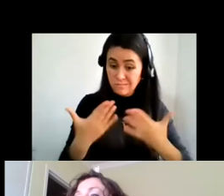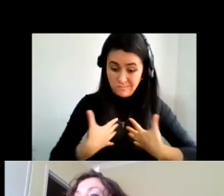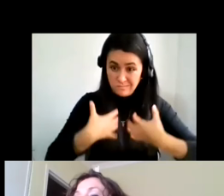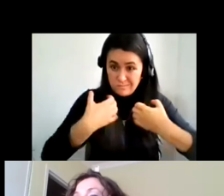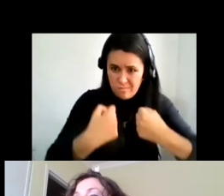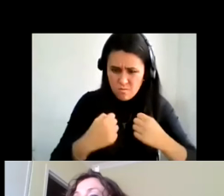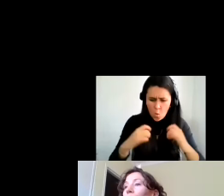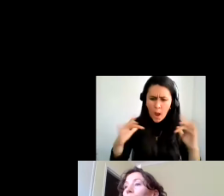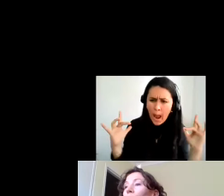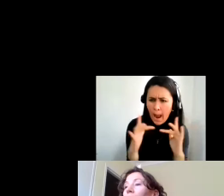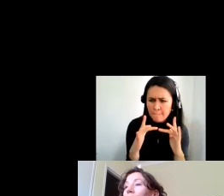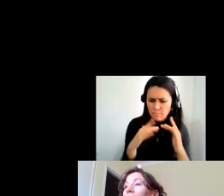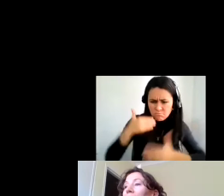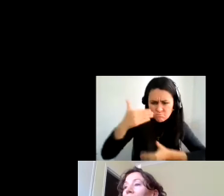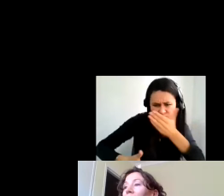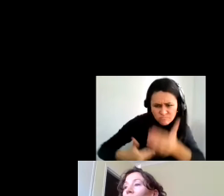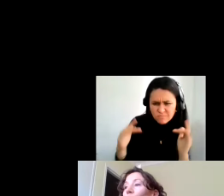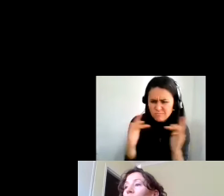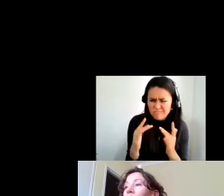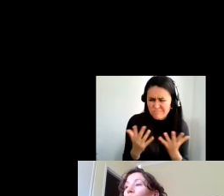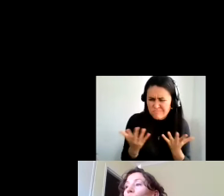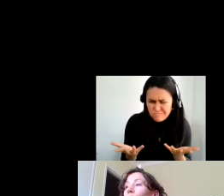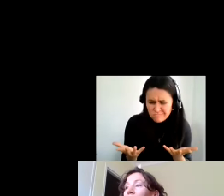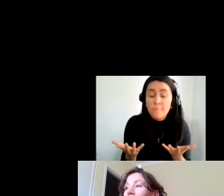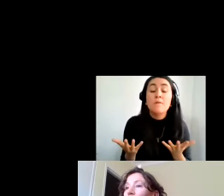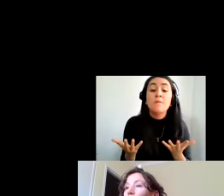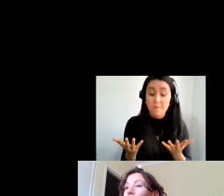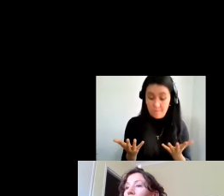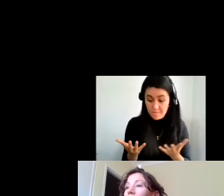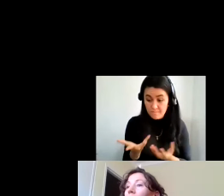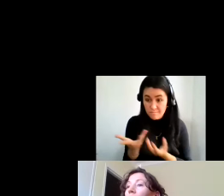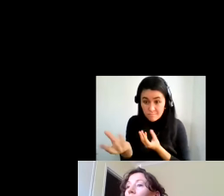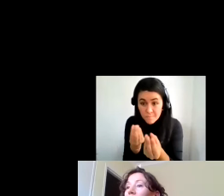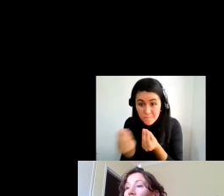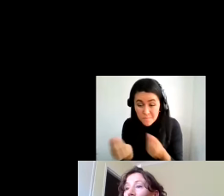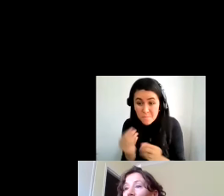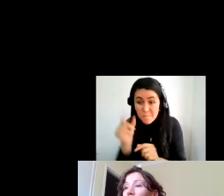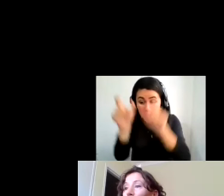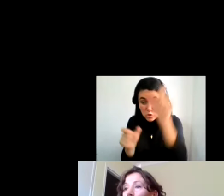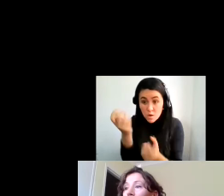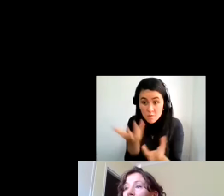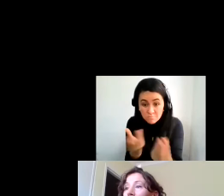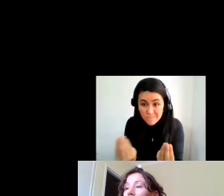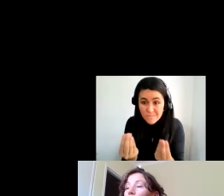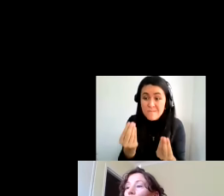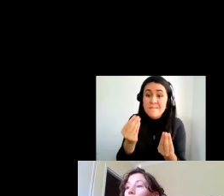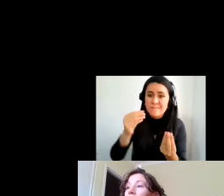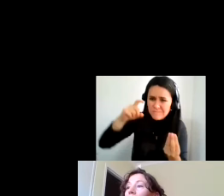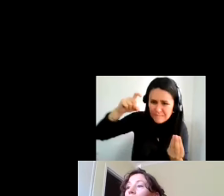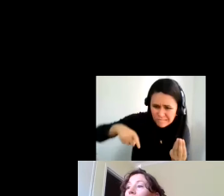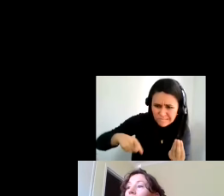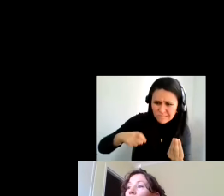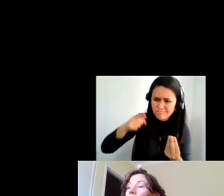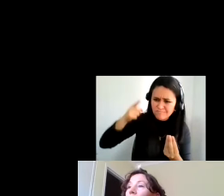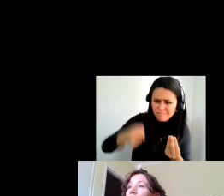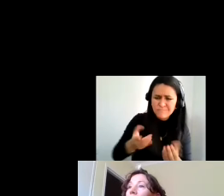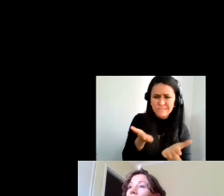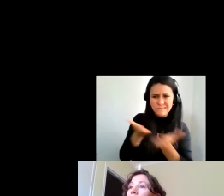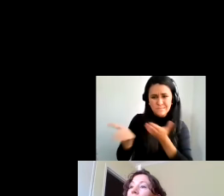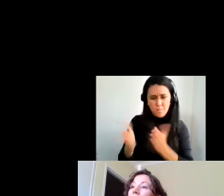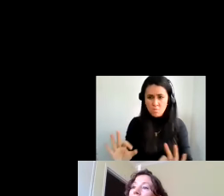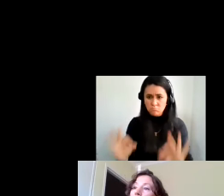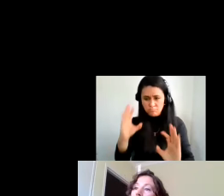efectiva. defined as the proportion of Esto se households define in need como of la services proporción de who receive personas que benefit necesitan of servicios y sufficient que quality reciben servicios de within calidad potential